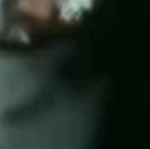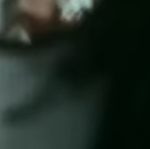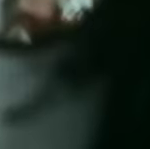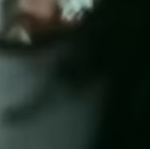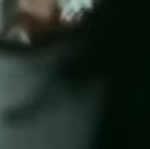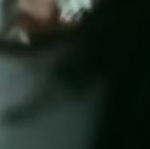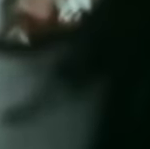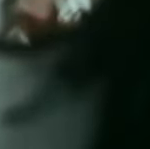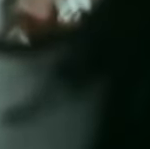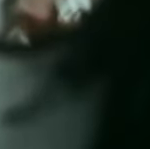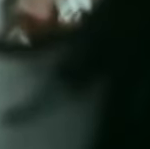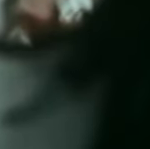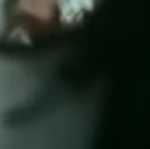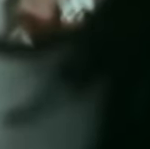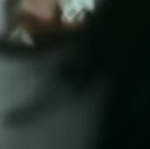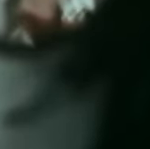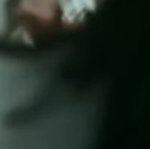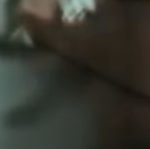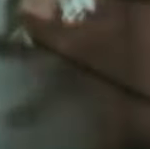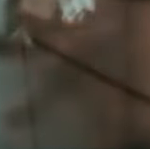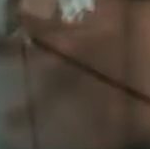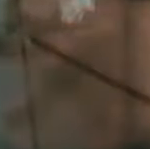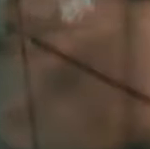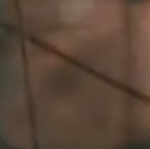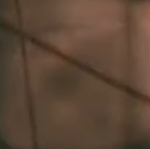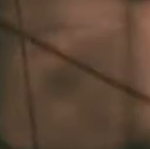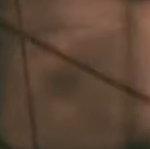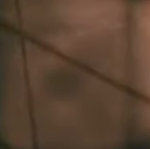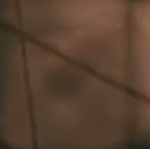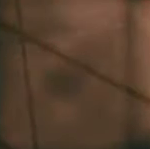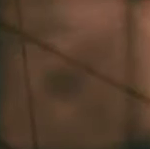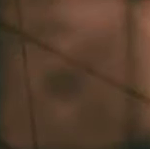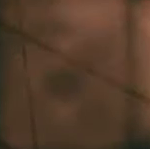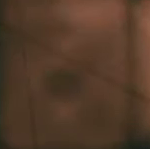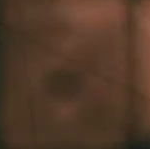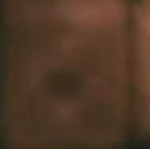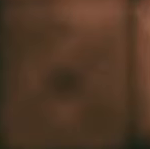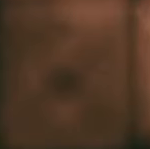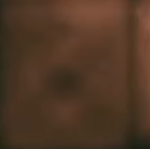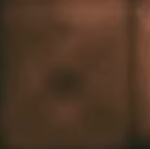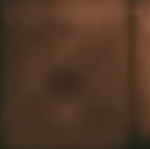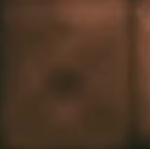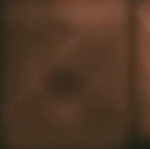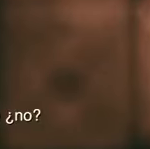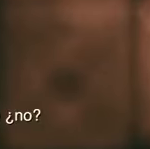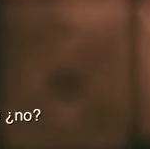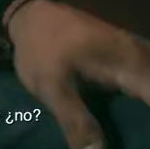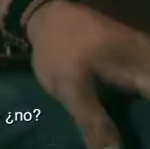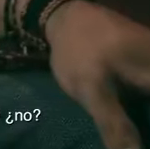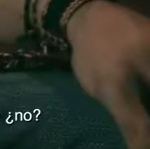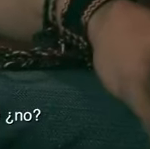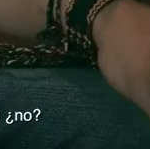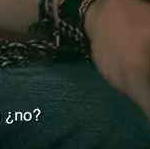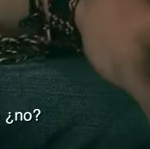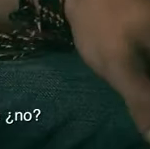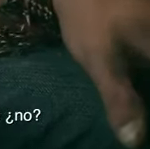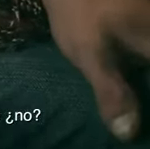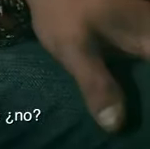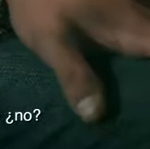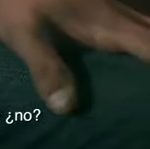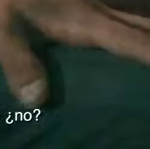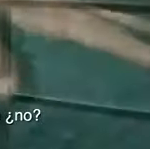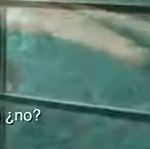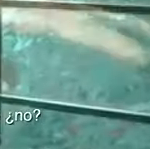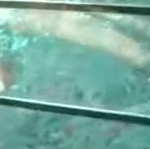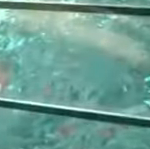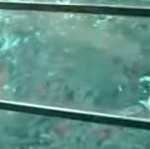Buenos días, compañeros. Mi nombre es Yair y soy un alcohólico drogadicto. ¿Qué sirve, pues, hacer las cosas bien si de todos modos no tengo la